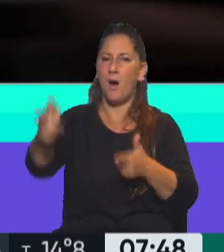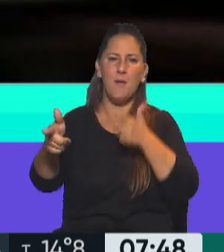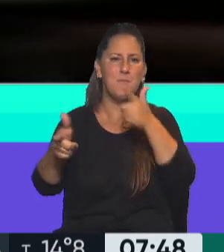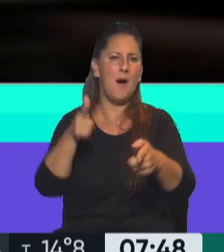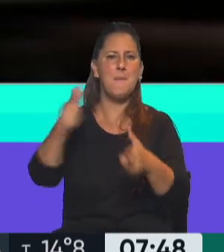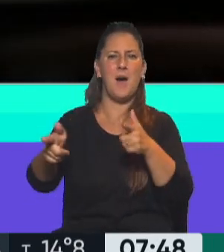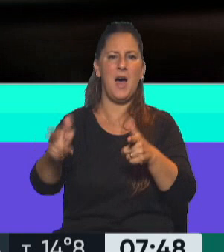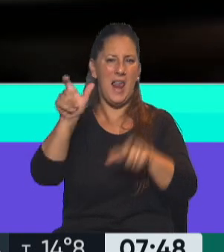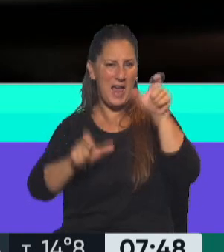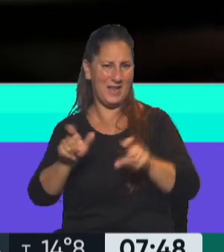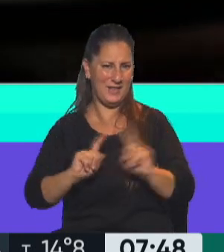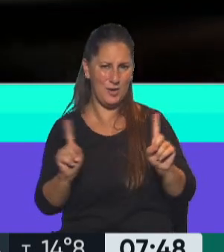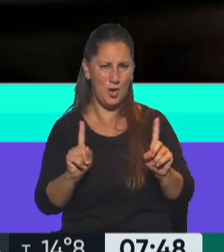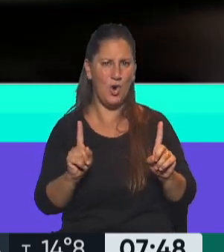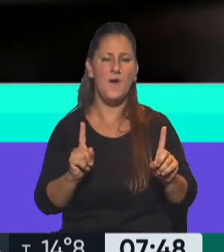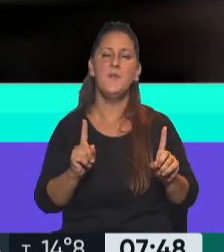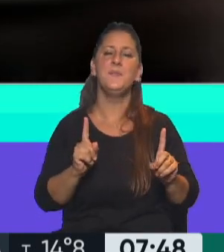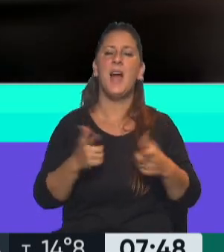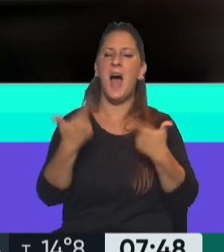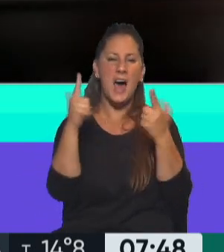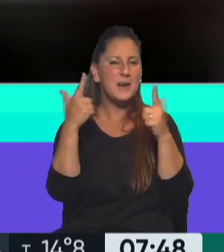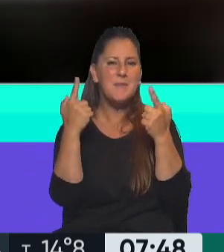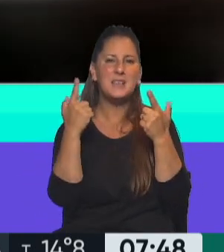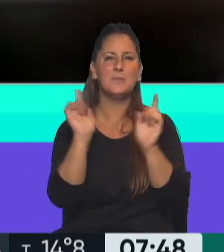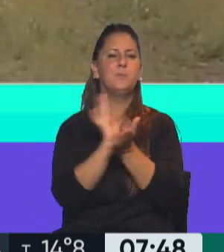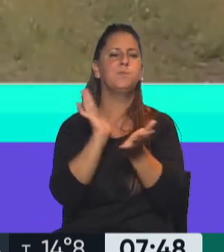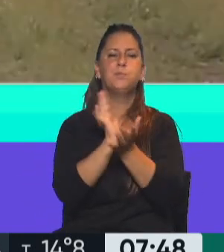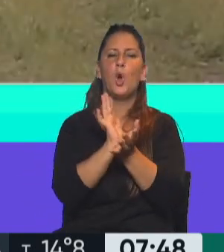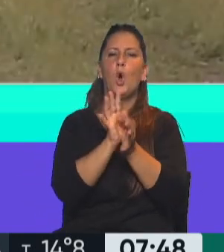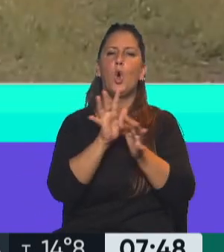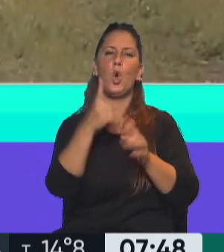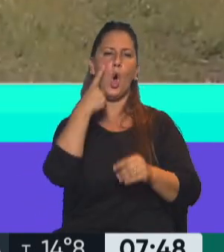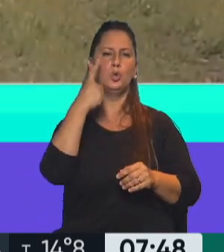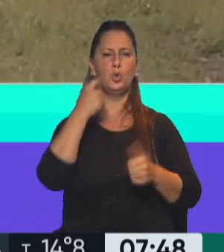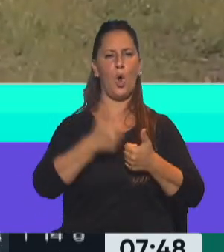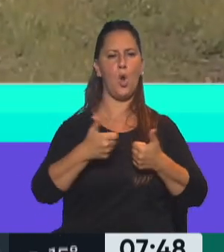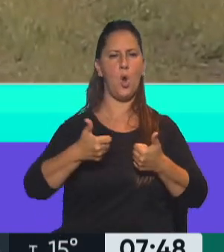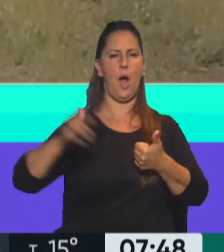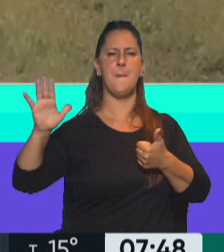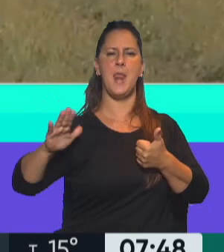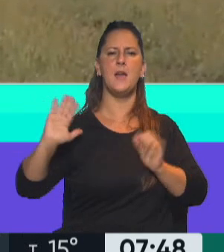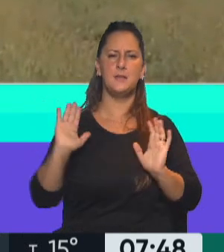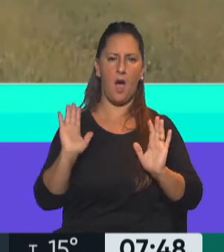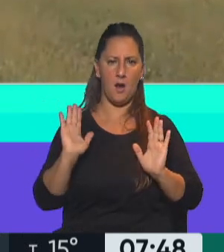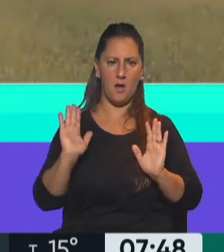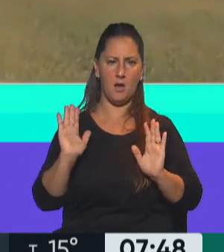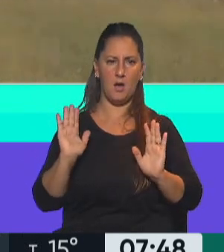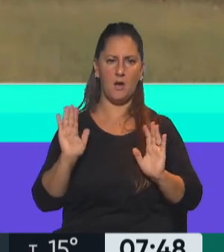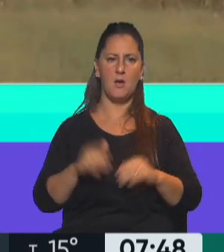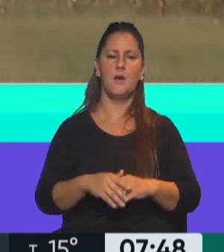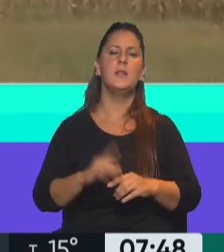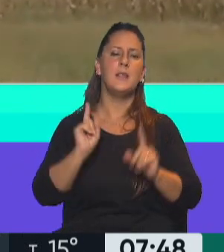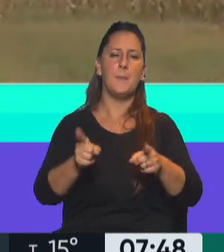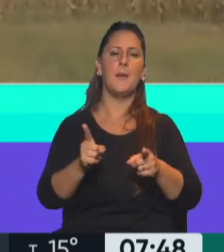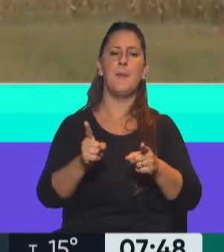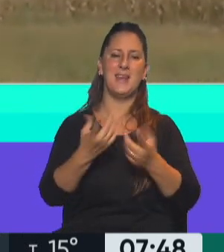gente descontroladamente. Las armas sirven para controlar las situaciones y amenazar en el caso de para